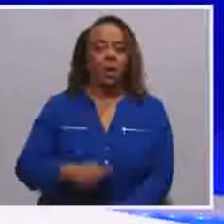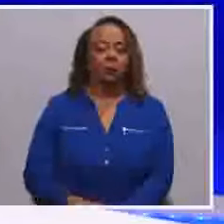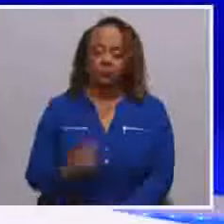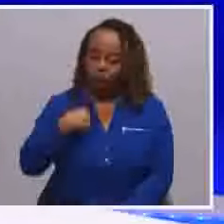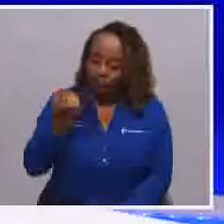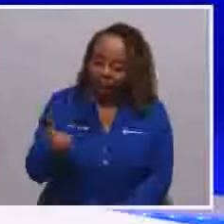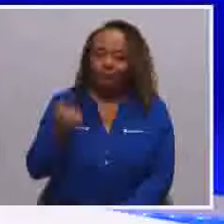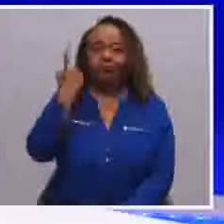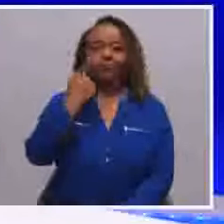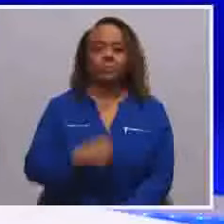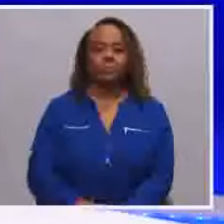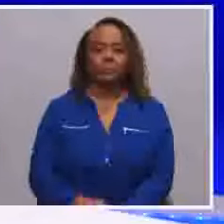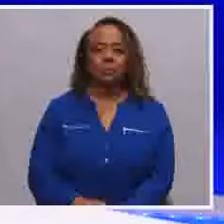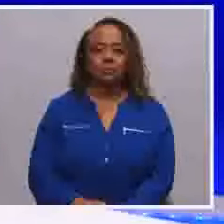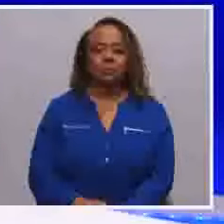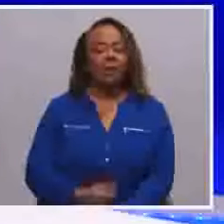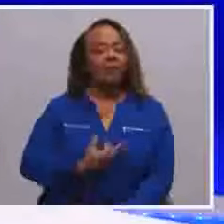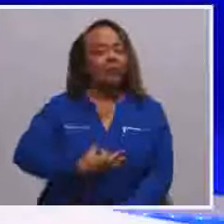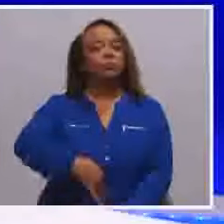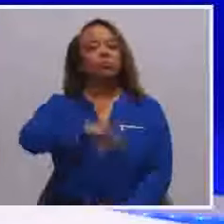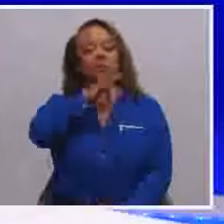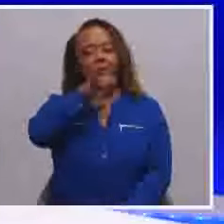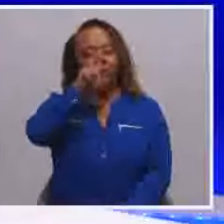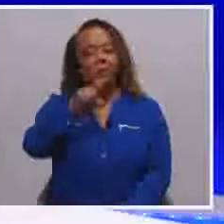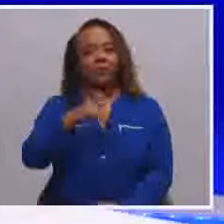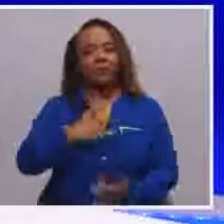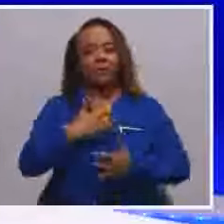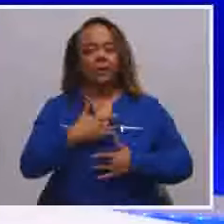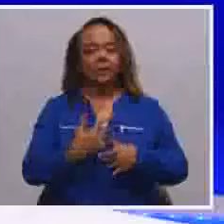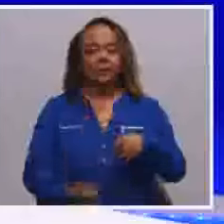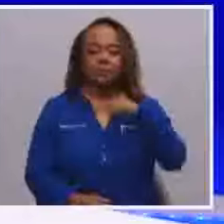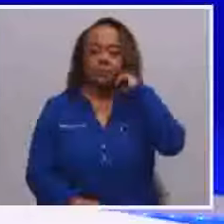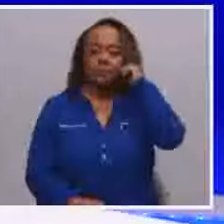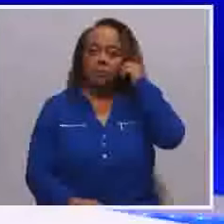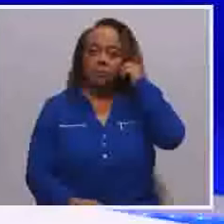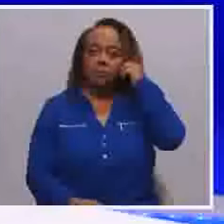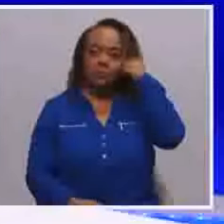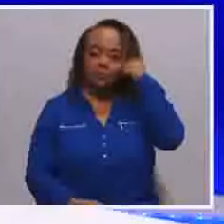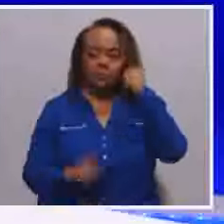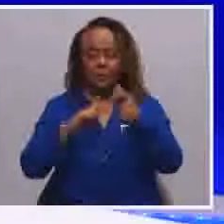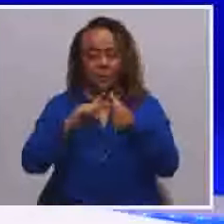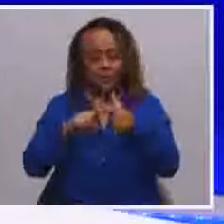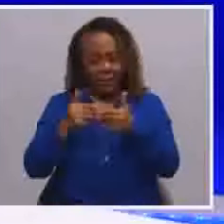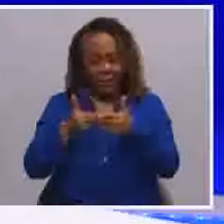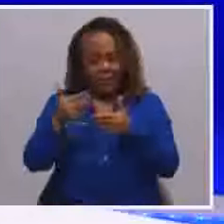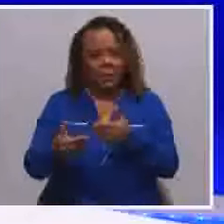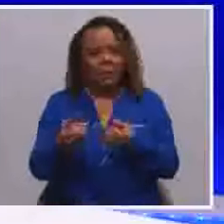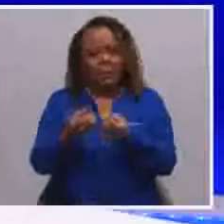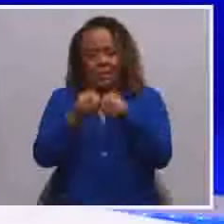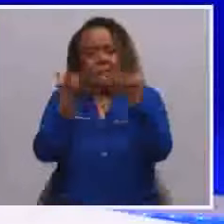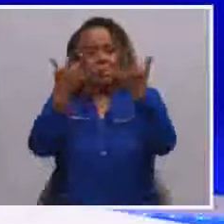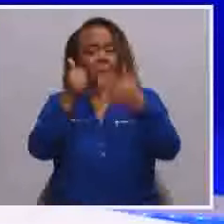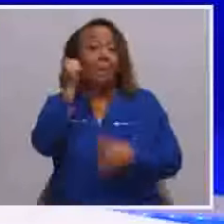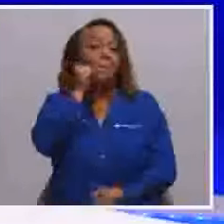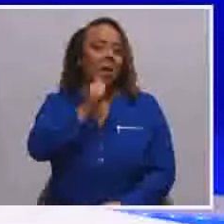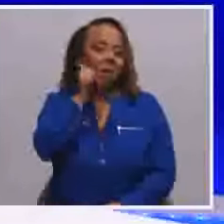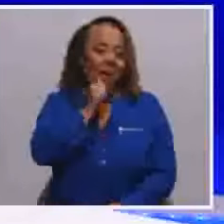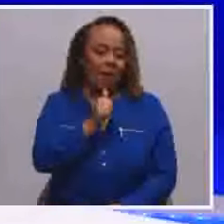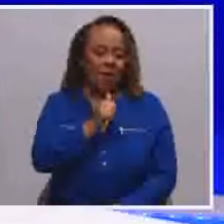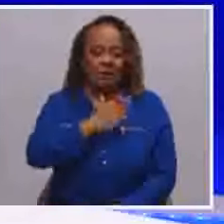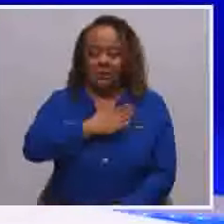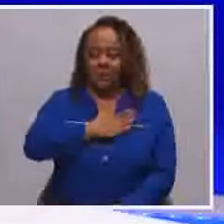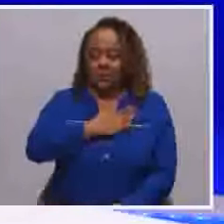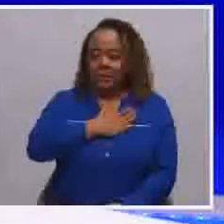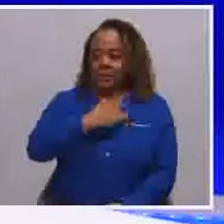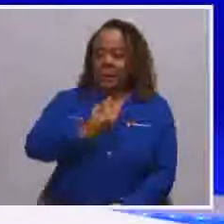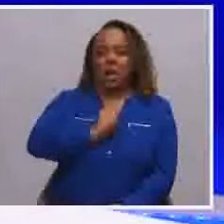entiendo Jonathan McDonald la frustración que debe ser Pero entonces después de tanto me tocó a mí alguien